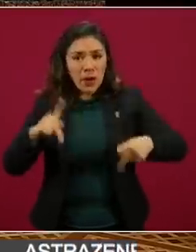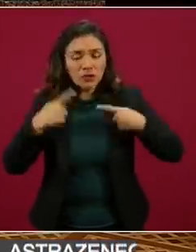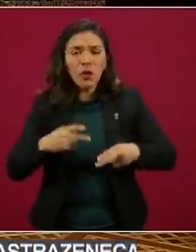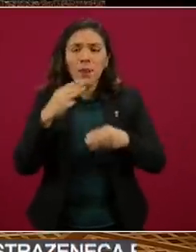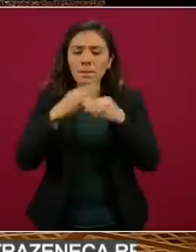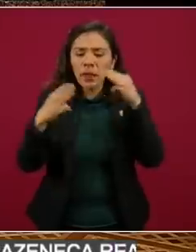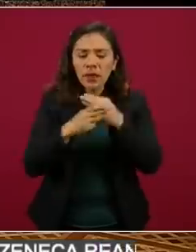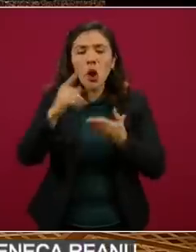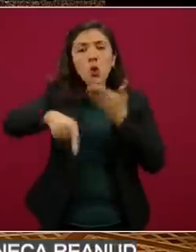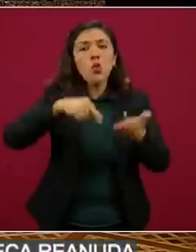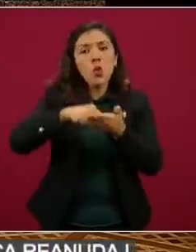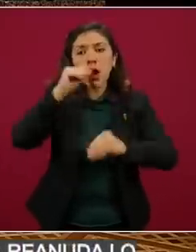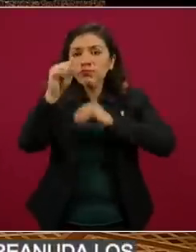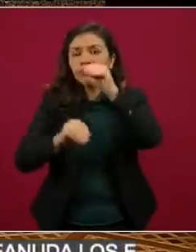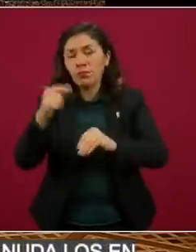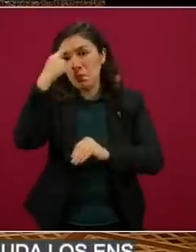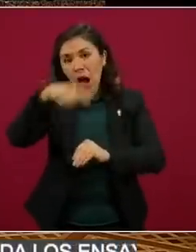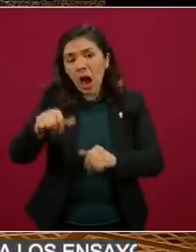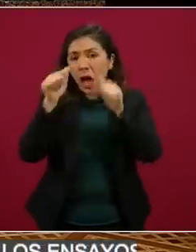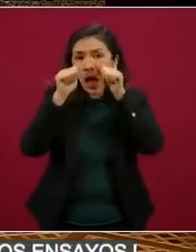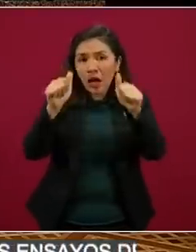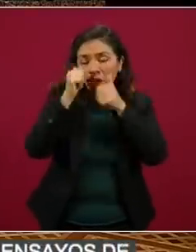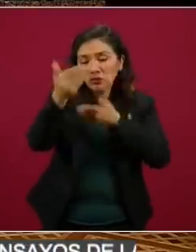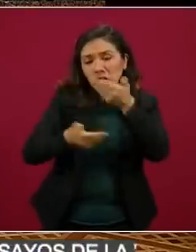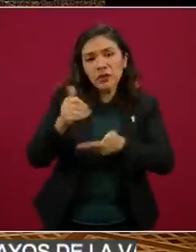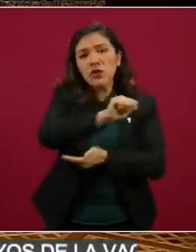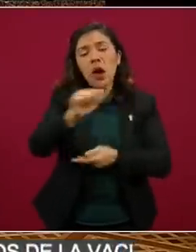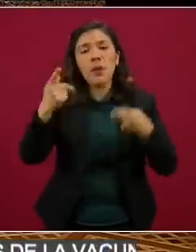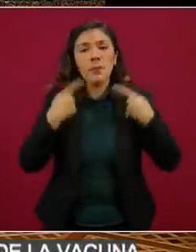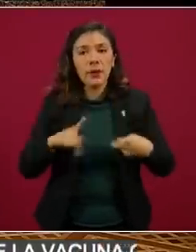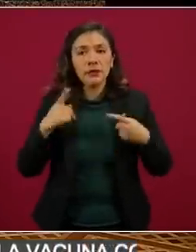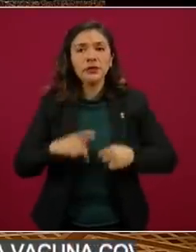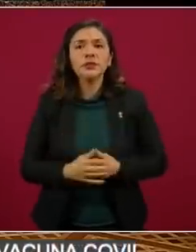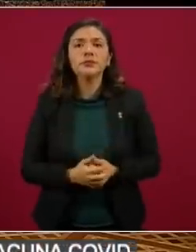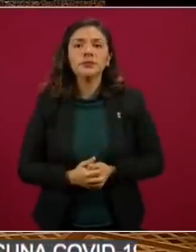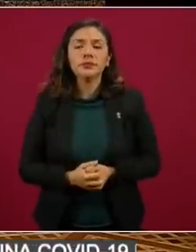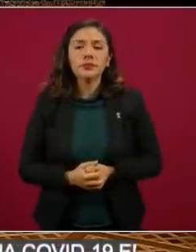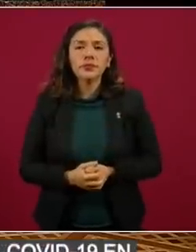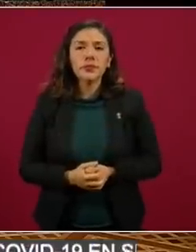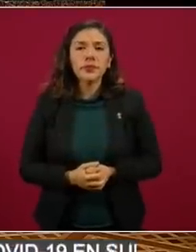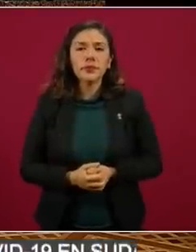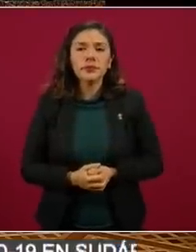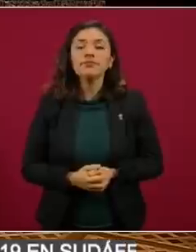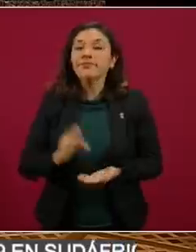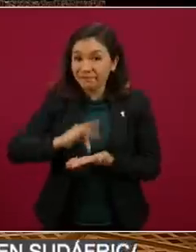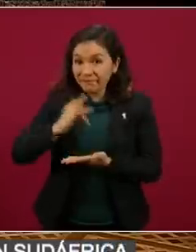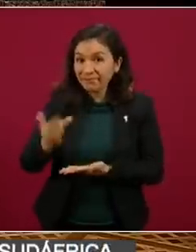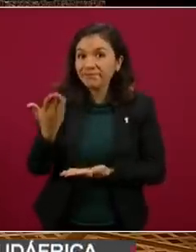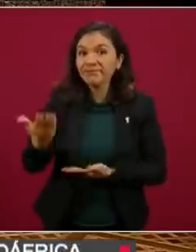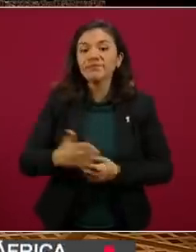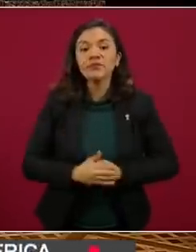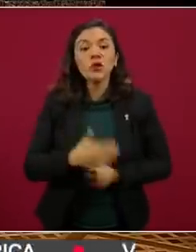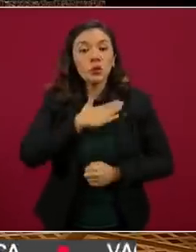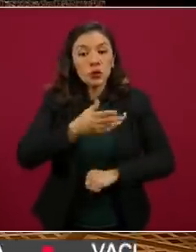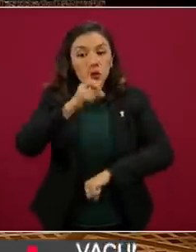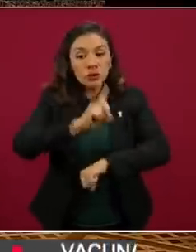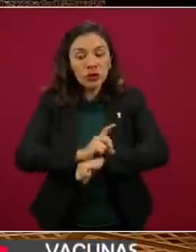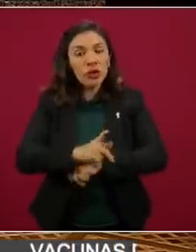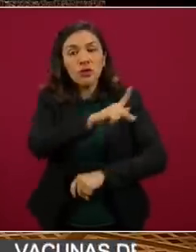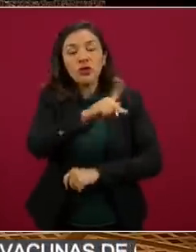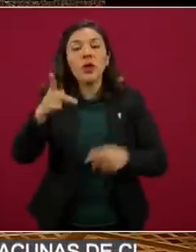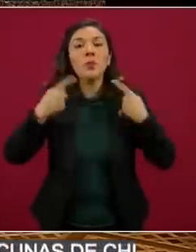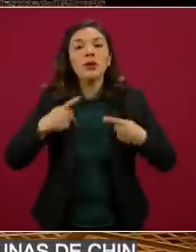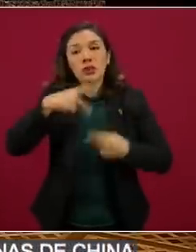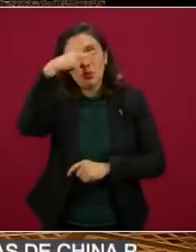instalaciones para el servicio de la comunidad gracias mi general buenos dias mexicanas